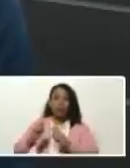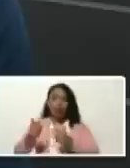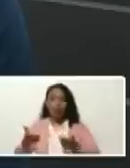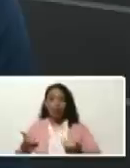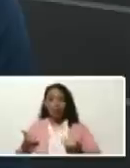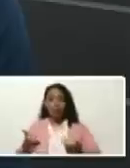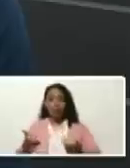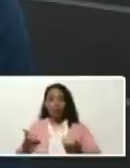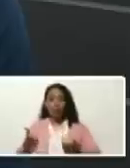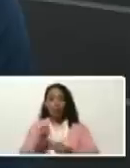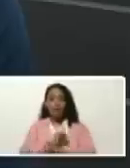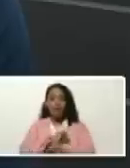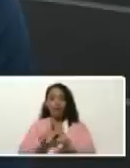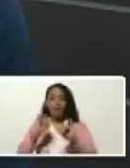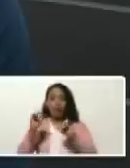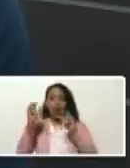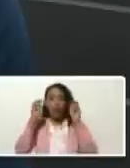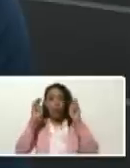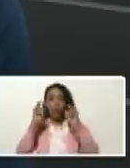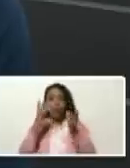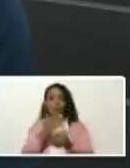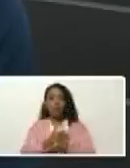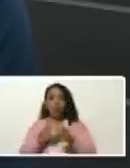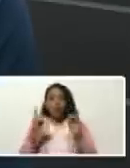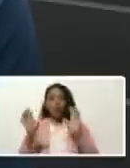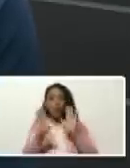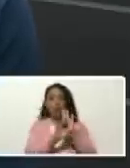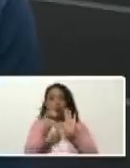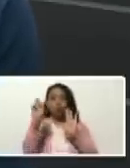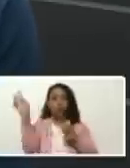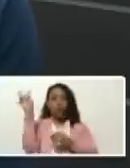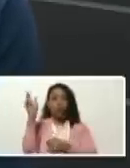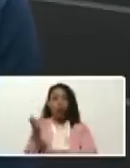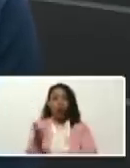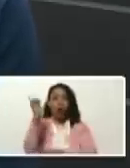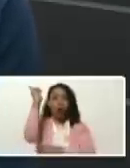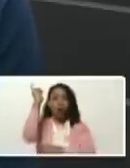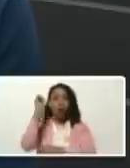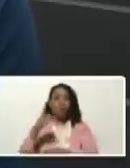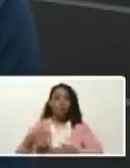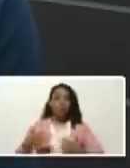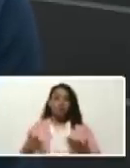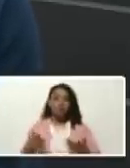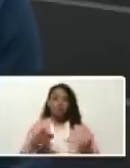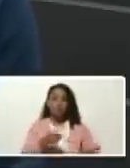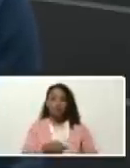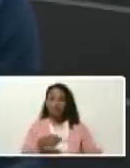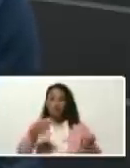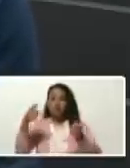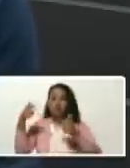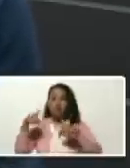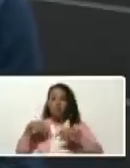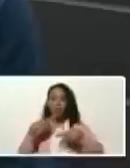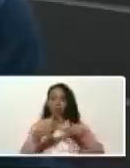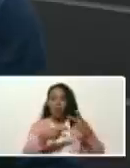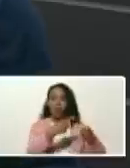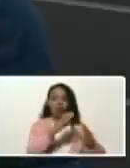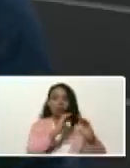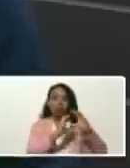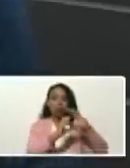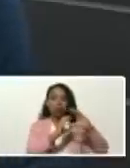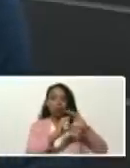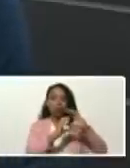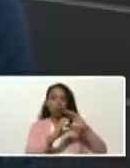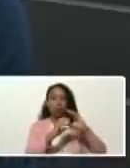salir del cauce democrático y constitucional que Venezuela tiene Pues nos lleva a este proceso de conversaciones